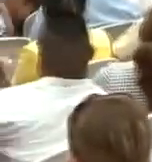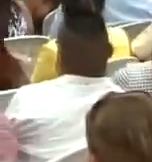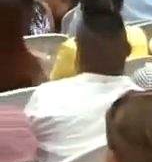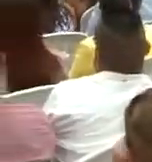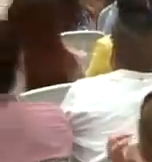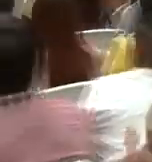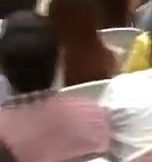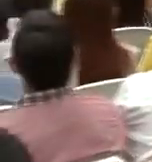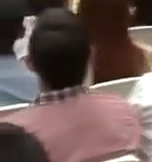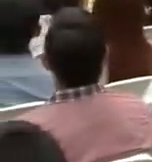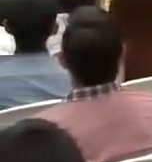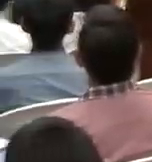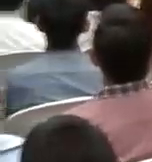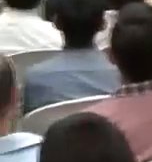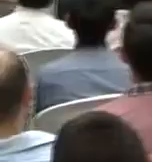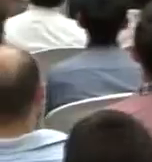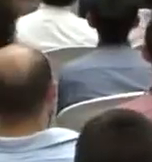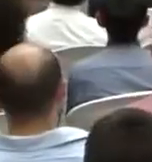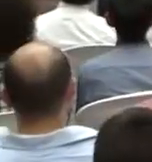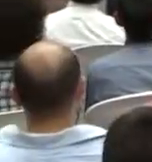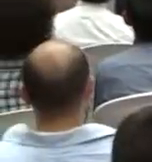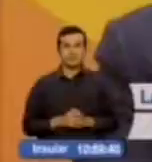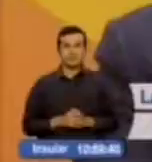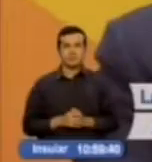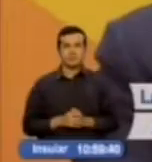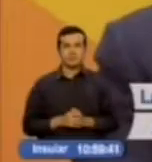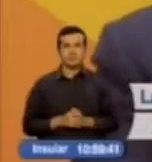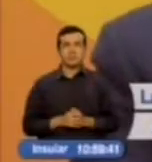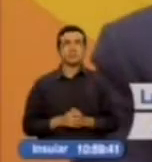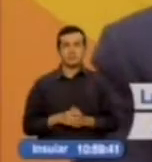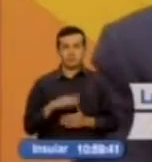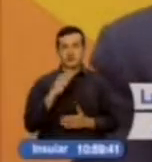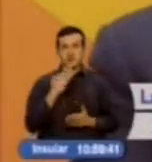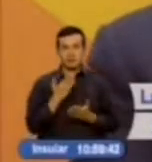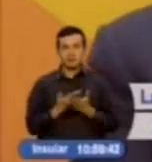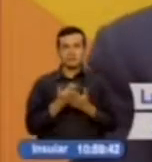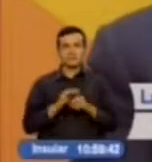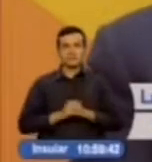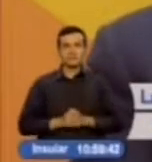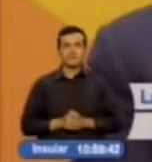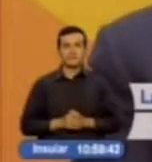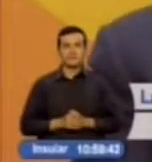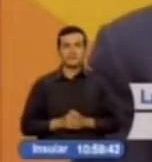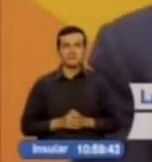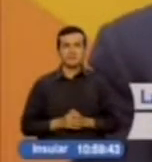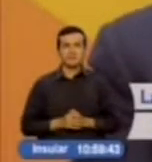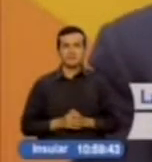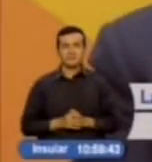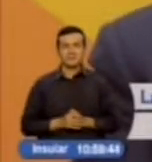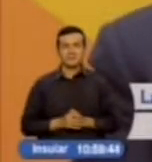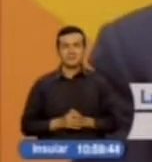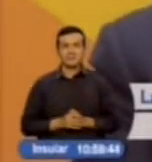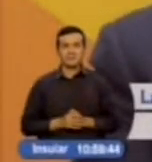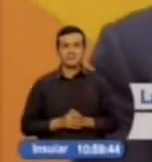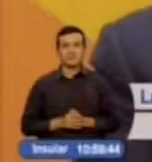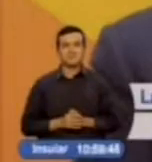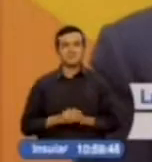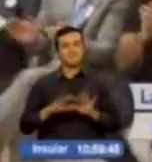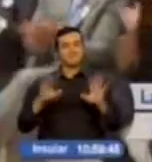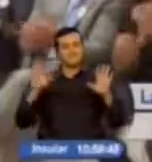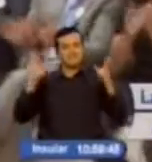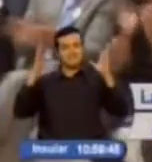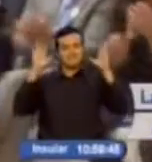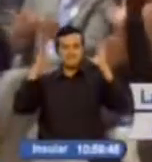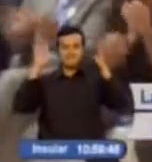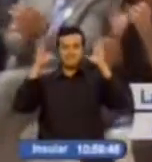Guayaquil, impulsado por el presidente Lenín Moreno, tal como fue su oferta de campaña. Moreno presentó hoy esta iniciativa política